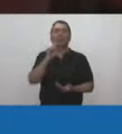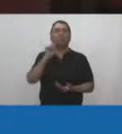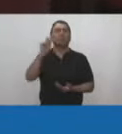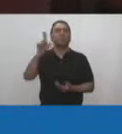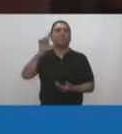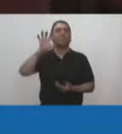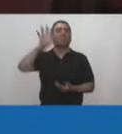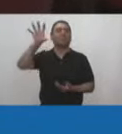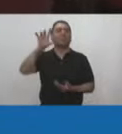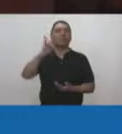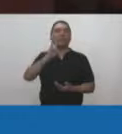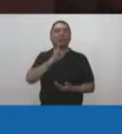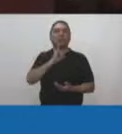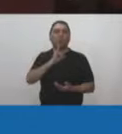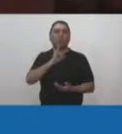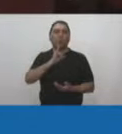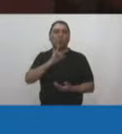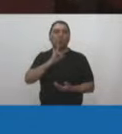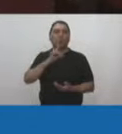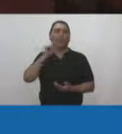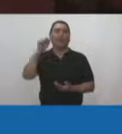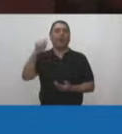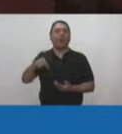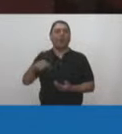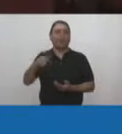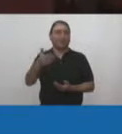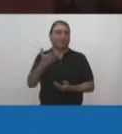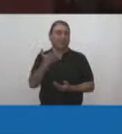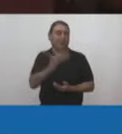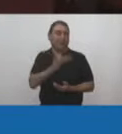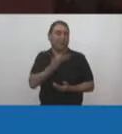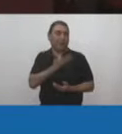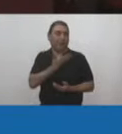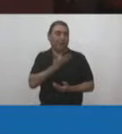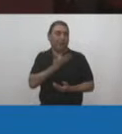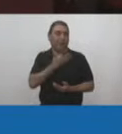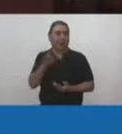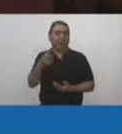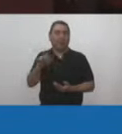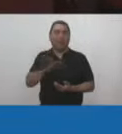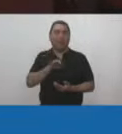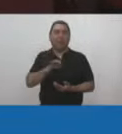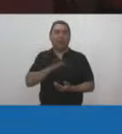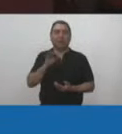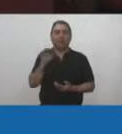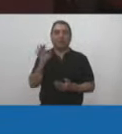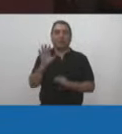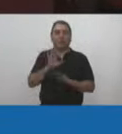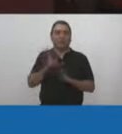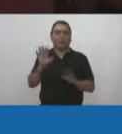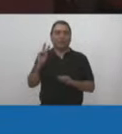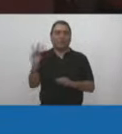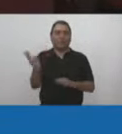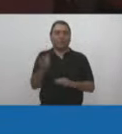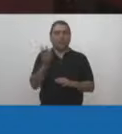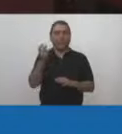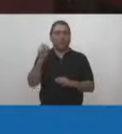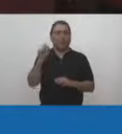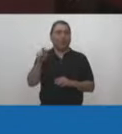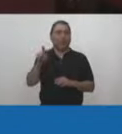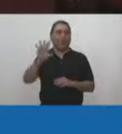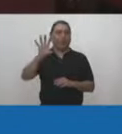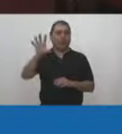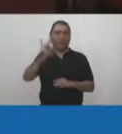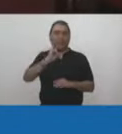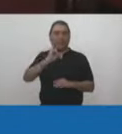mayoría. Sí, está claro. Por eso también comparto plenamente esta decisión de todos los bloques de decir, bueno, no desenganchamos por un tiempo para